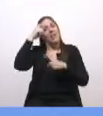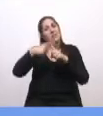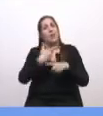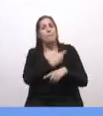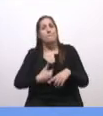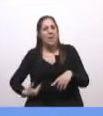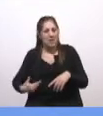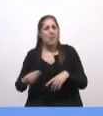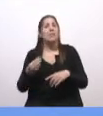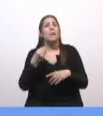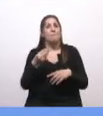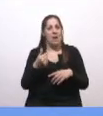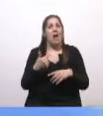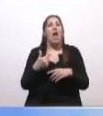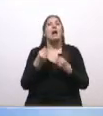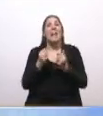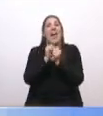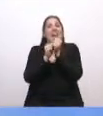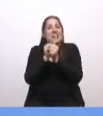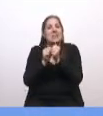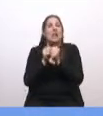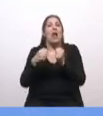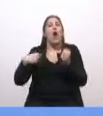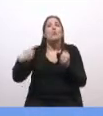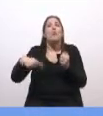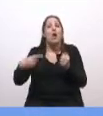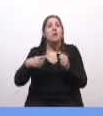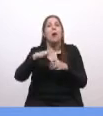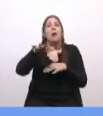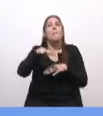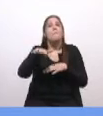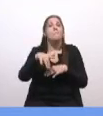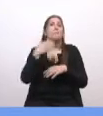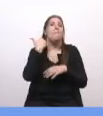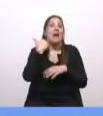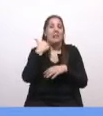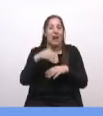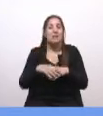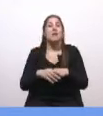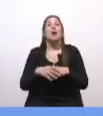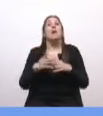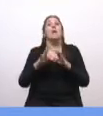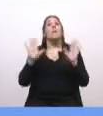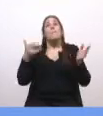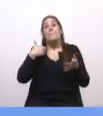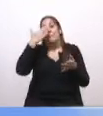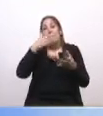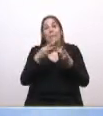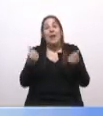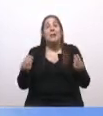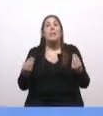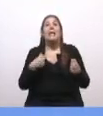justamente para reciclar neumáticos en los municipios de la cuenca matanza-riachuelo para finalizar señora presidenta lo que quiero decir es